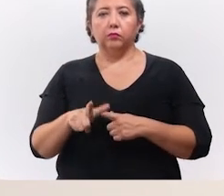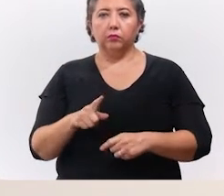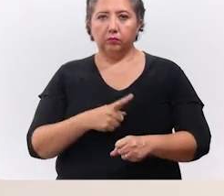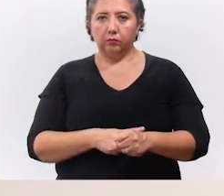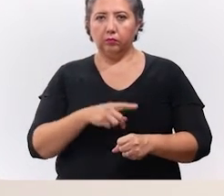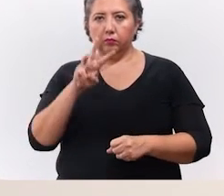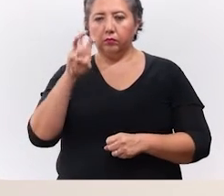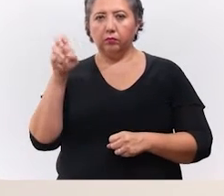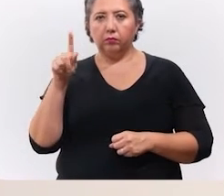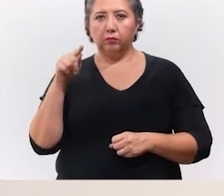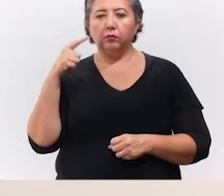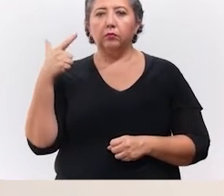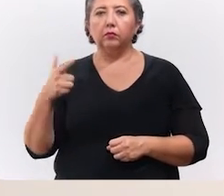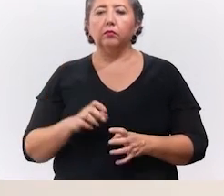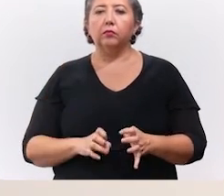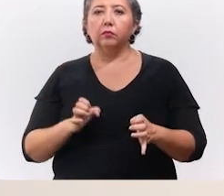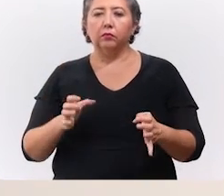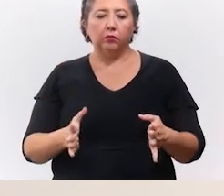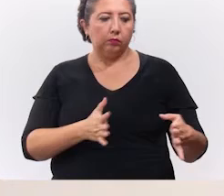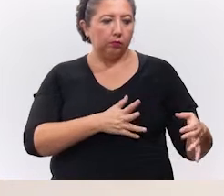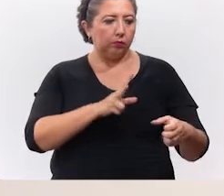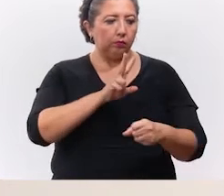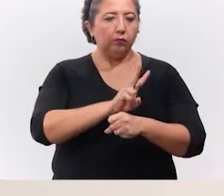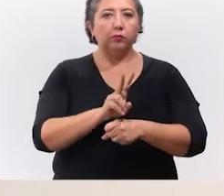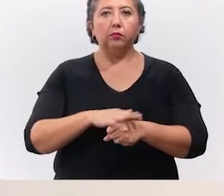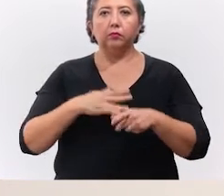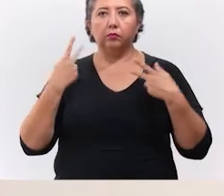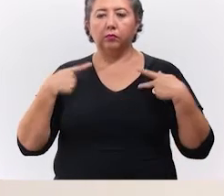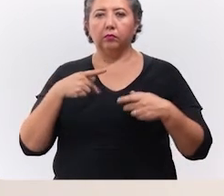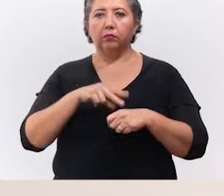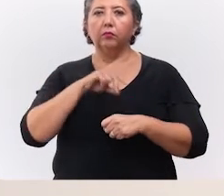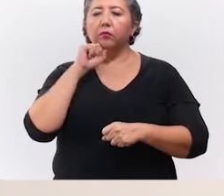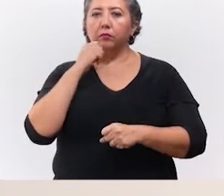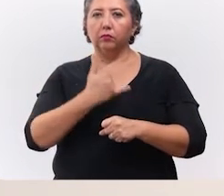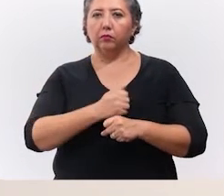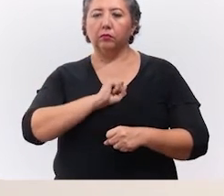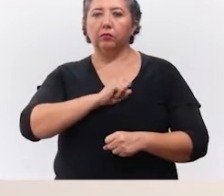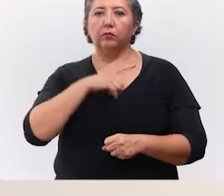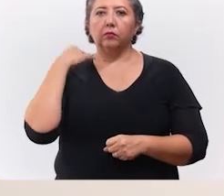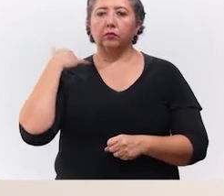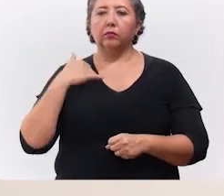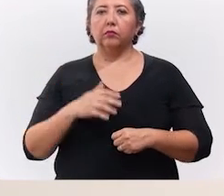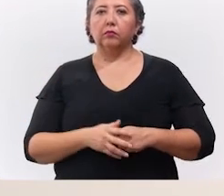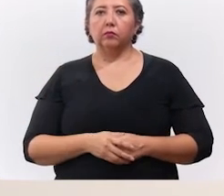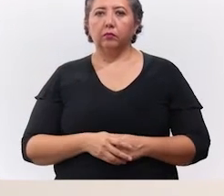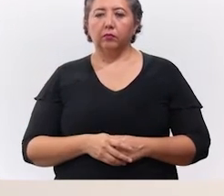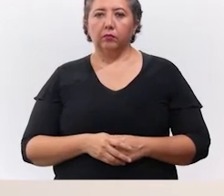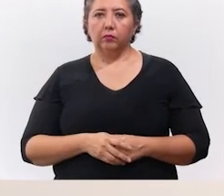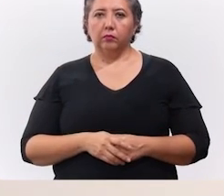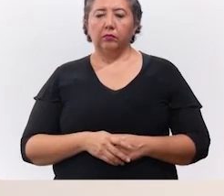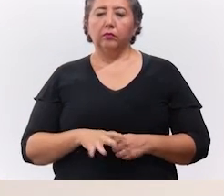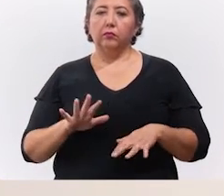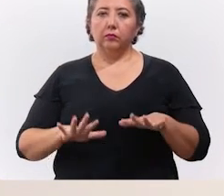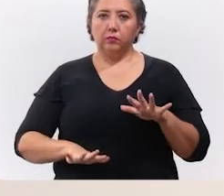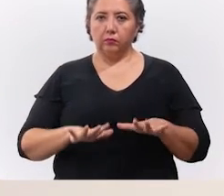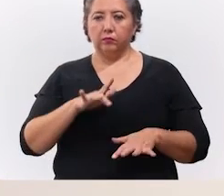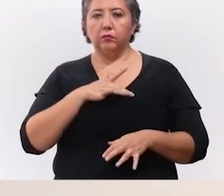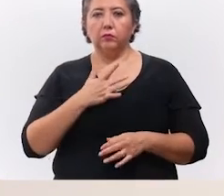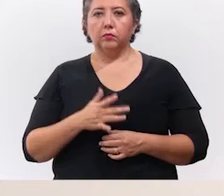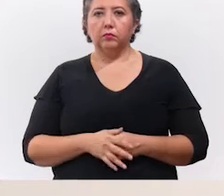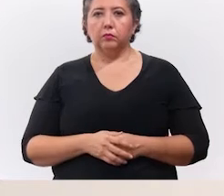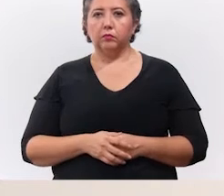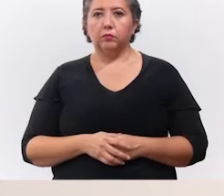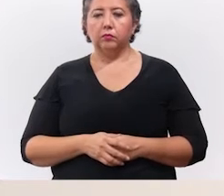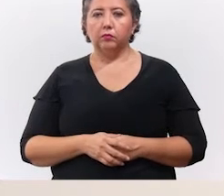activos, 377 están estables, aislados y monitoreados por personal médico de la Secretaría de Salud de Yucatán. Presentan